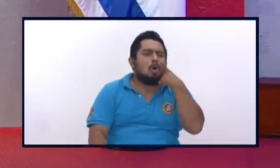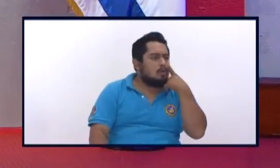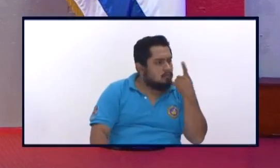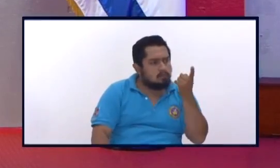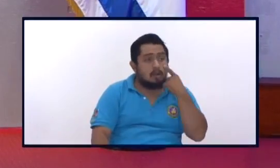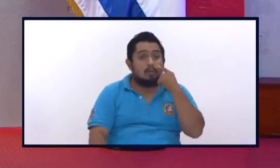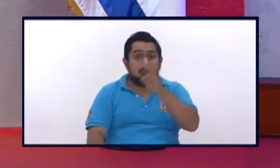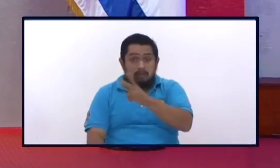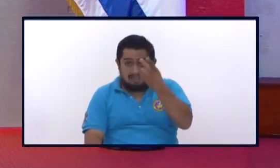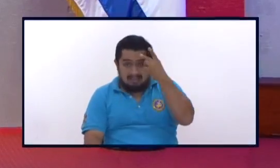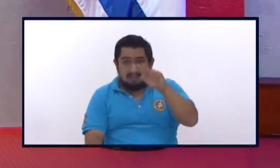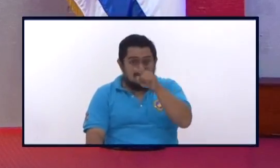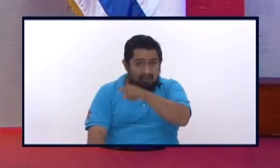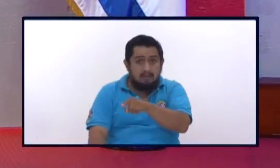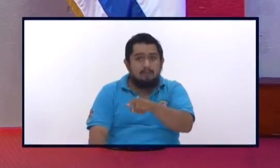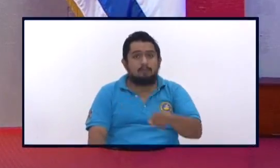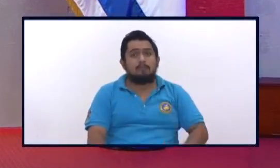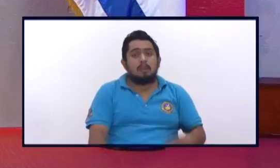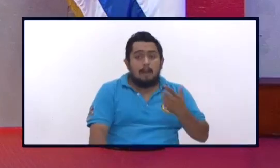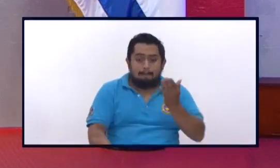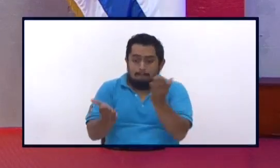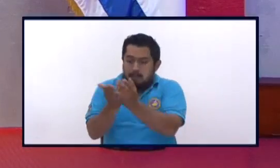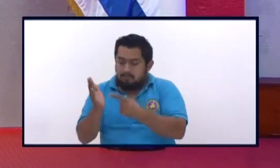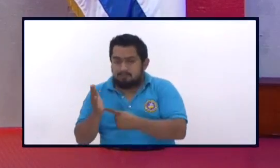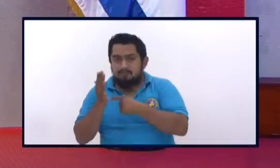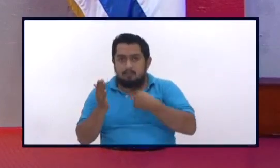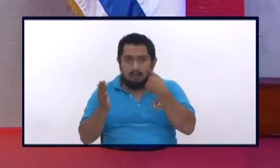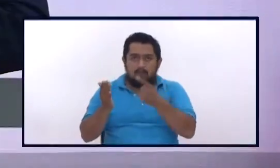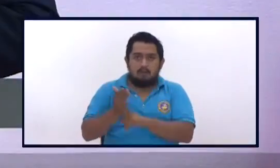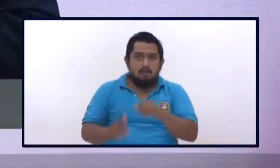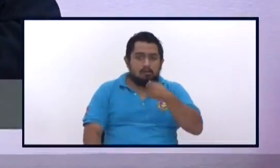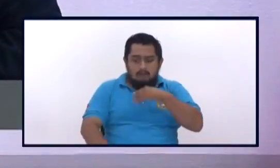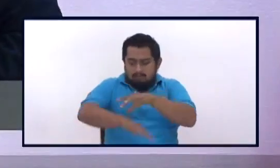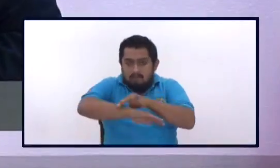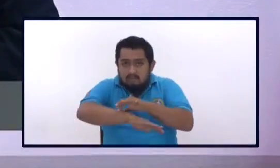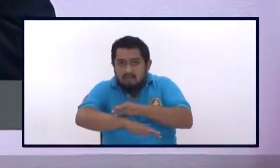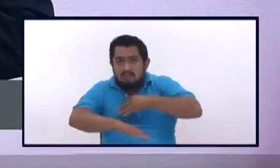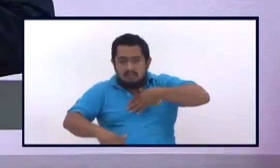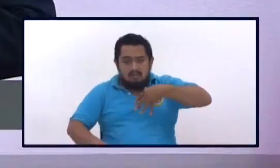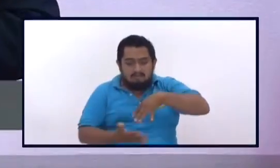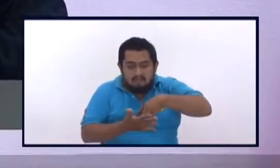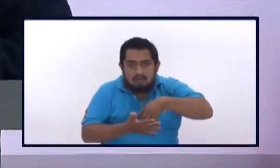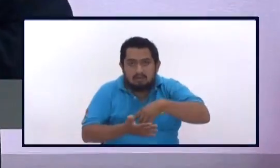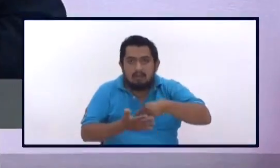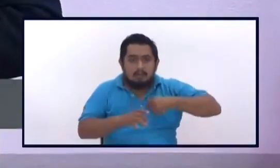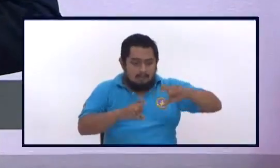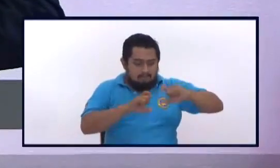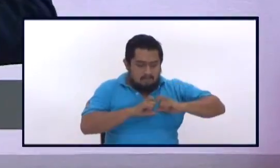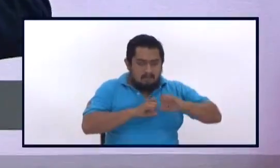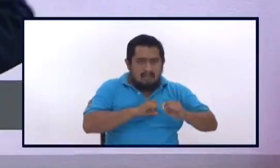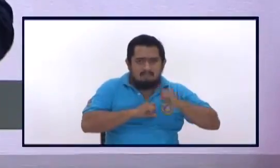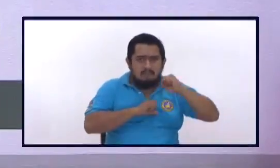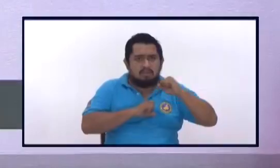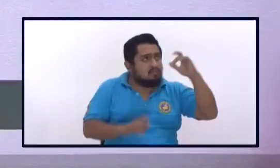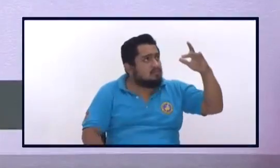a eso me refiero que la palabra me está diciendo que mi corazón y mi carrera fallecen pero mi porción la roca de mi corazón